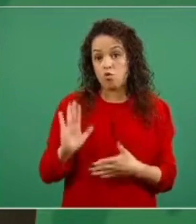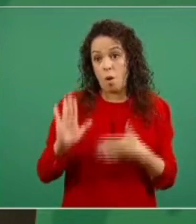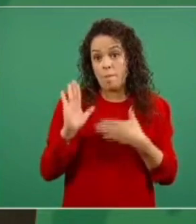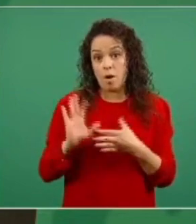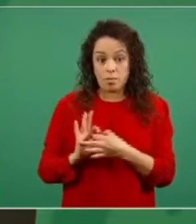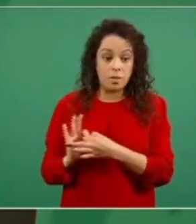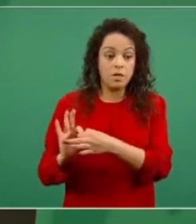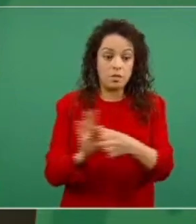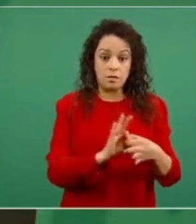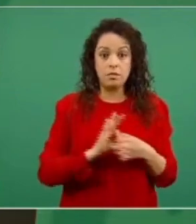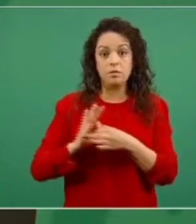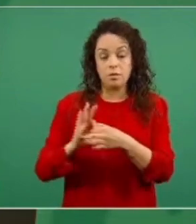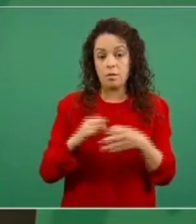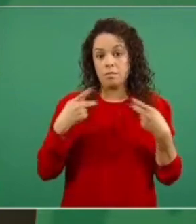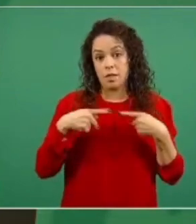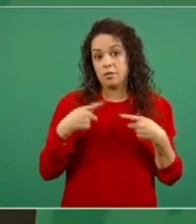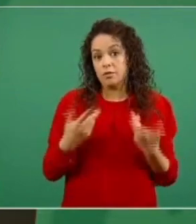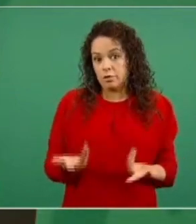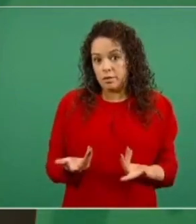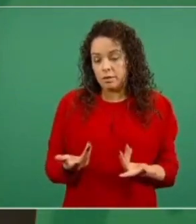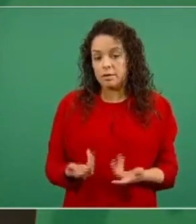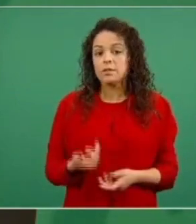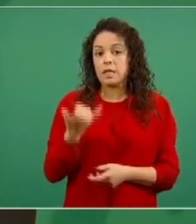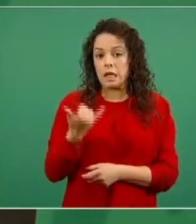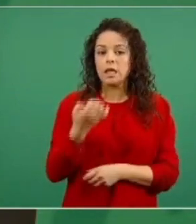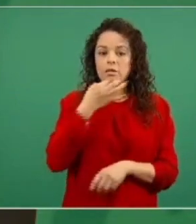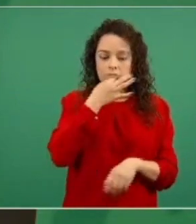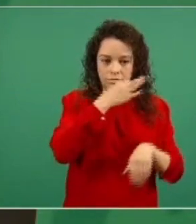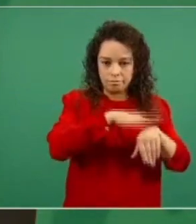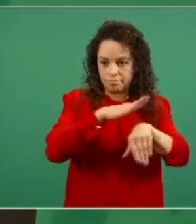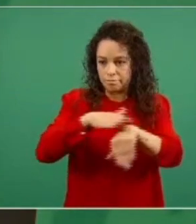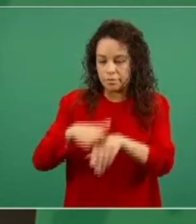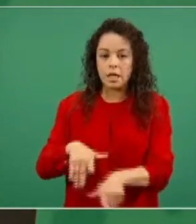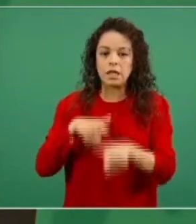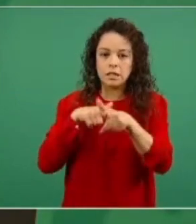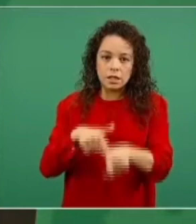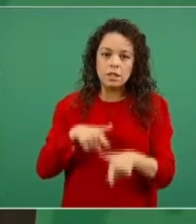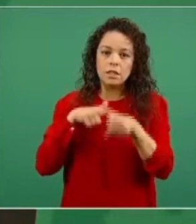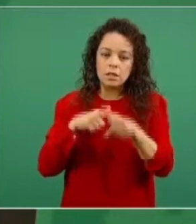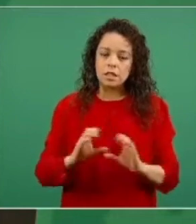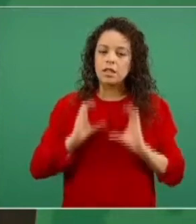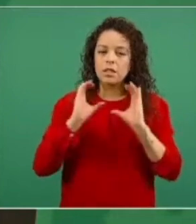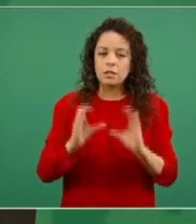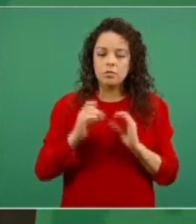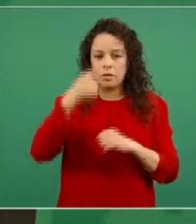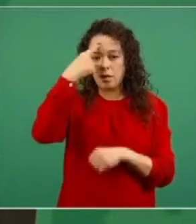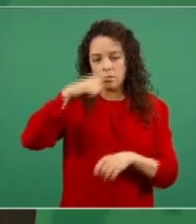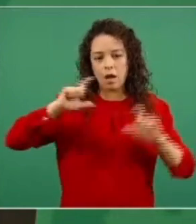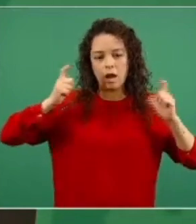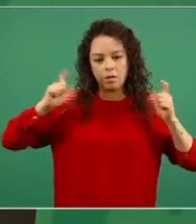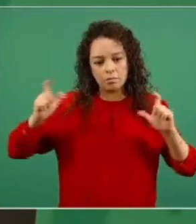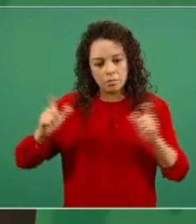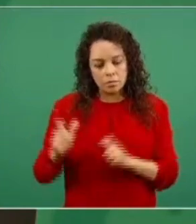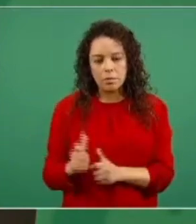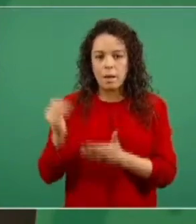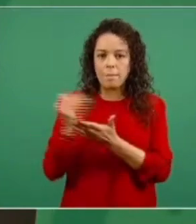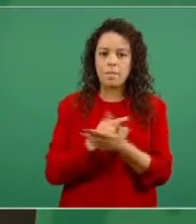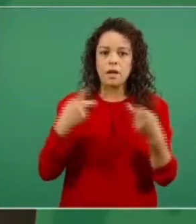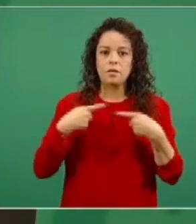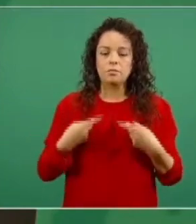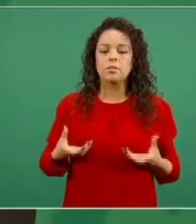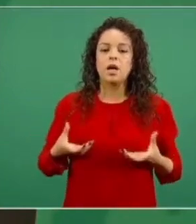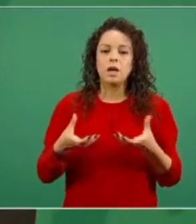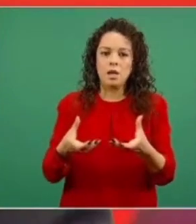llamado también para continuar con estas estrategias de mitigación, de disminución del movimiento en el